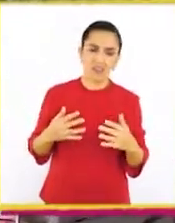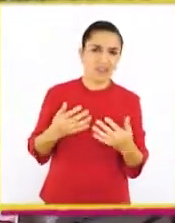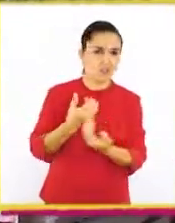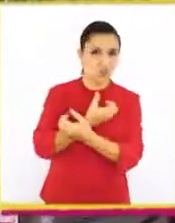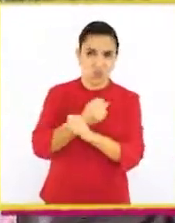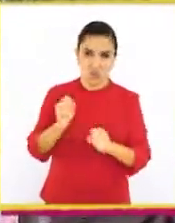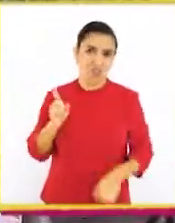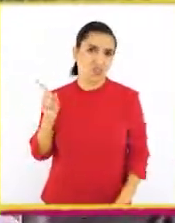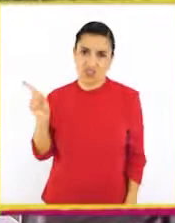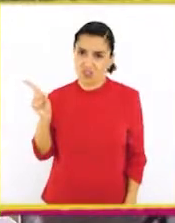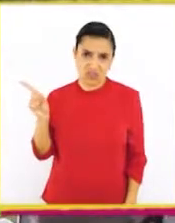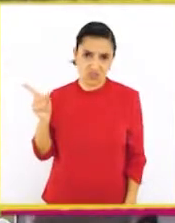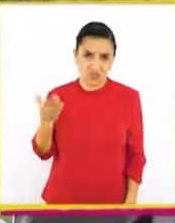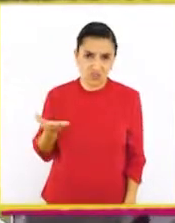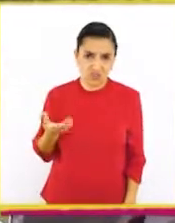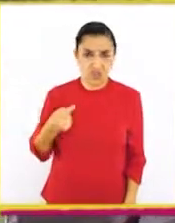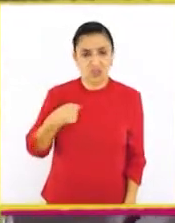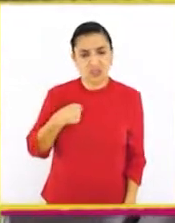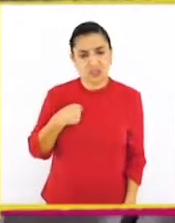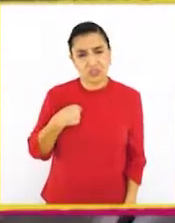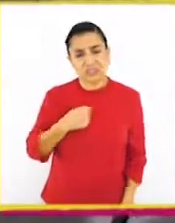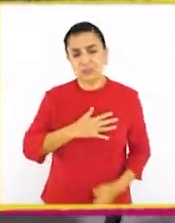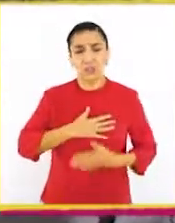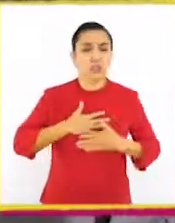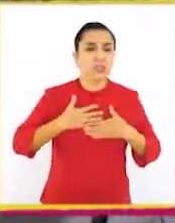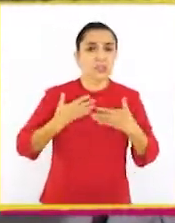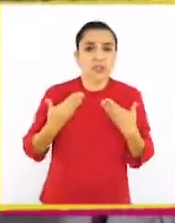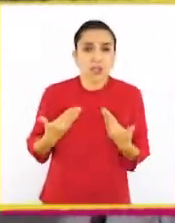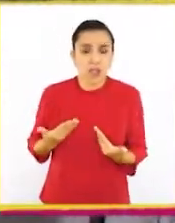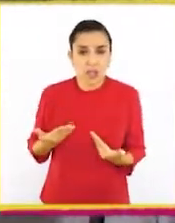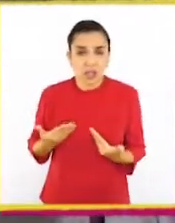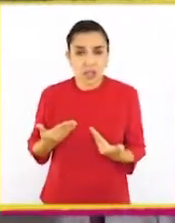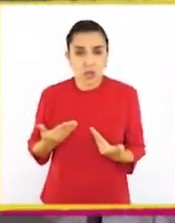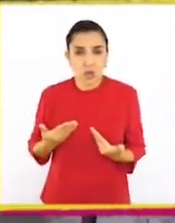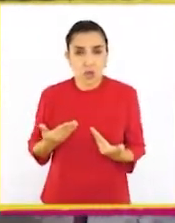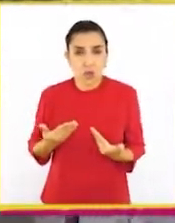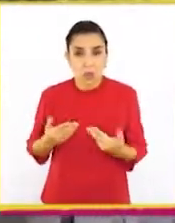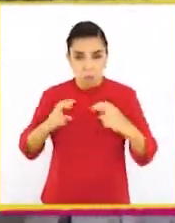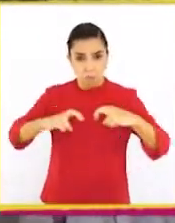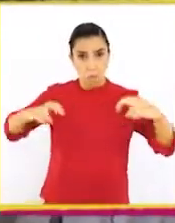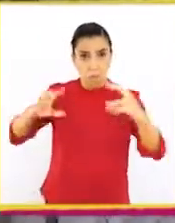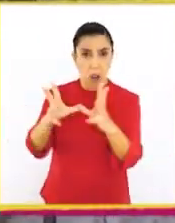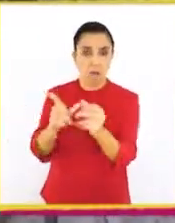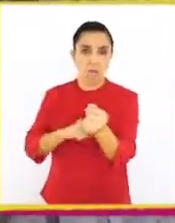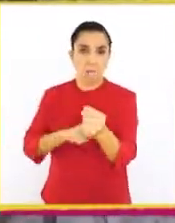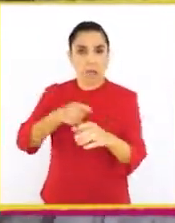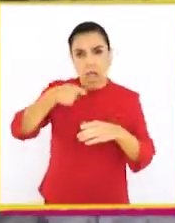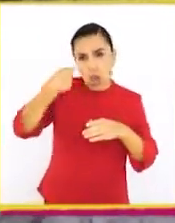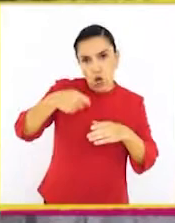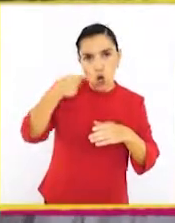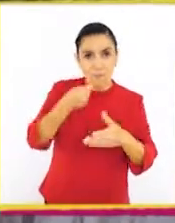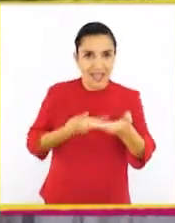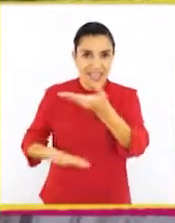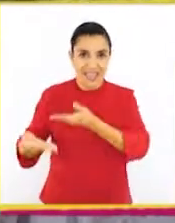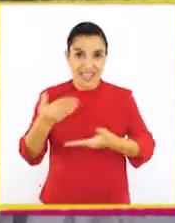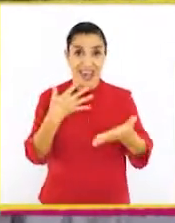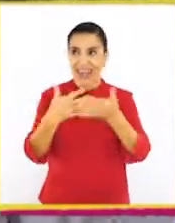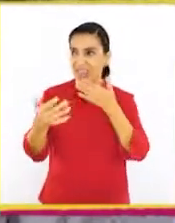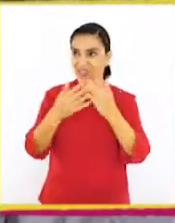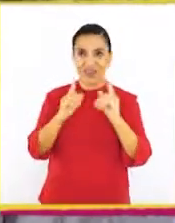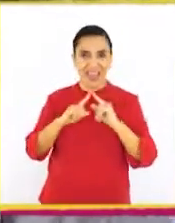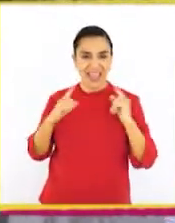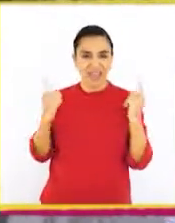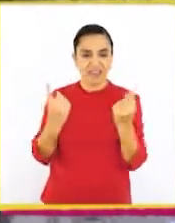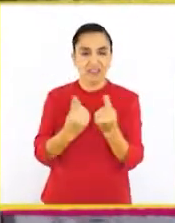Resulta que tampoco puedo llevar esto. Y yo estaba súper emocionado. Y aquí vamos a comer en familia, como siempre, pero en la